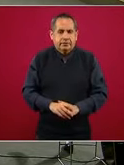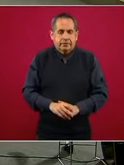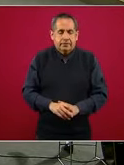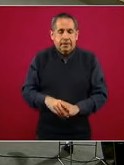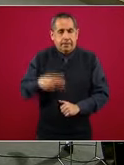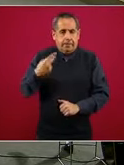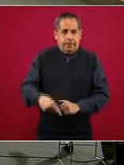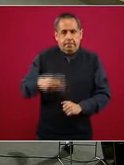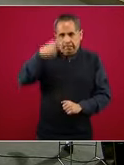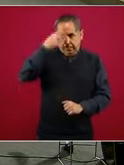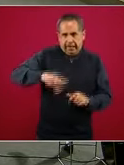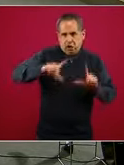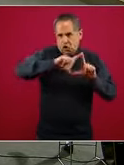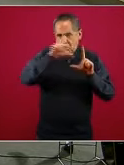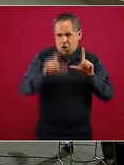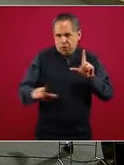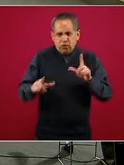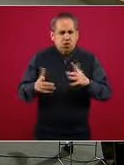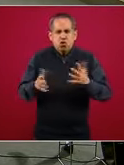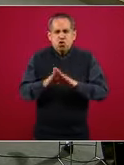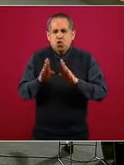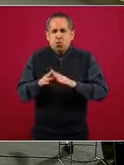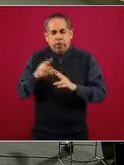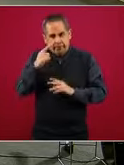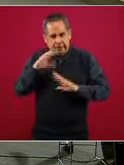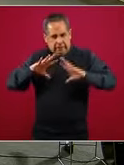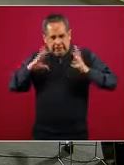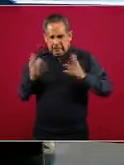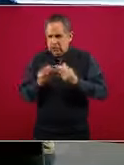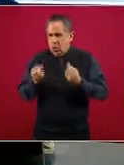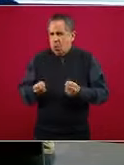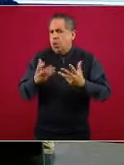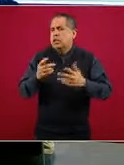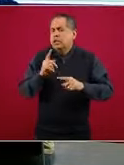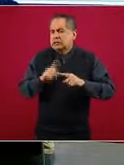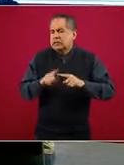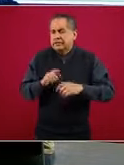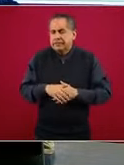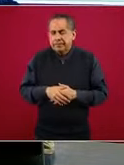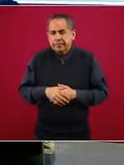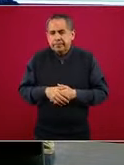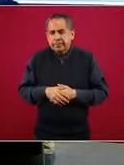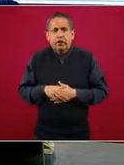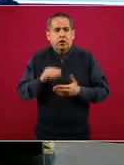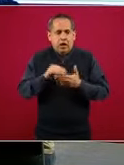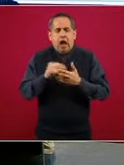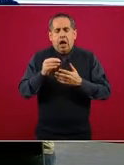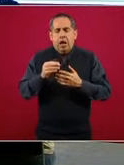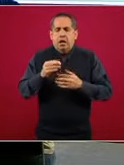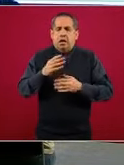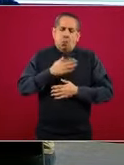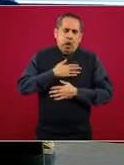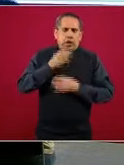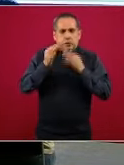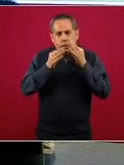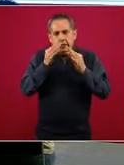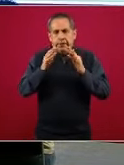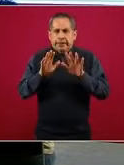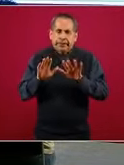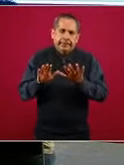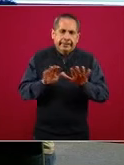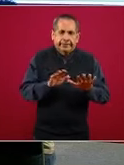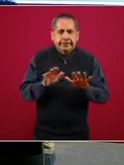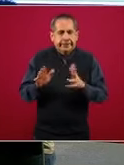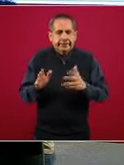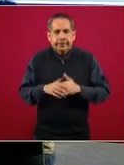Escenario nacional. En el escenario nacional en conjunto persisten las noticias alentadoras, en el sentido